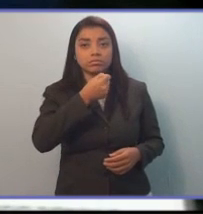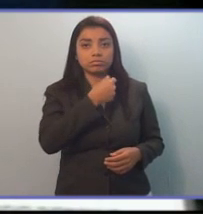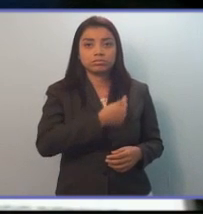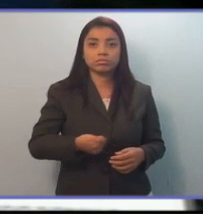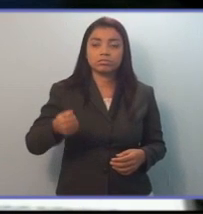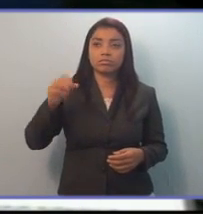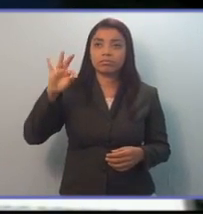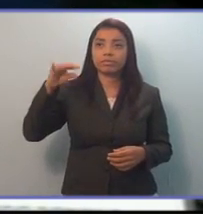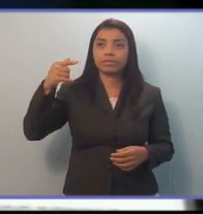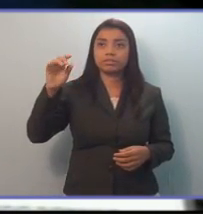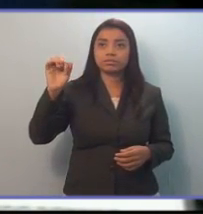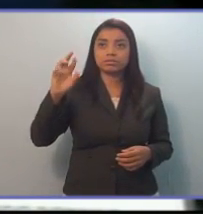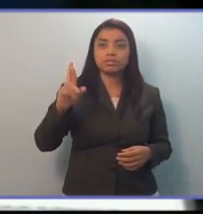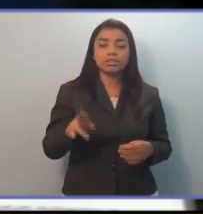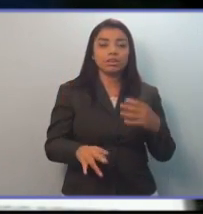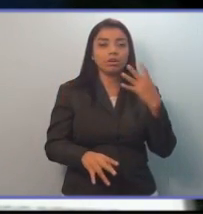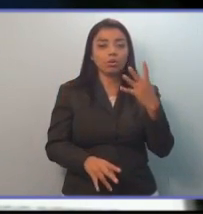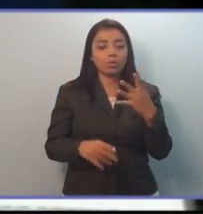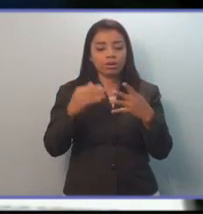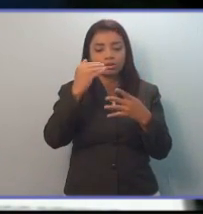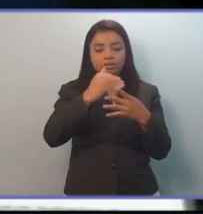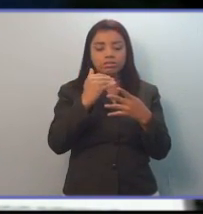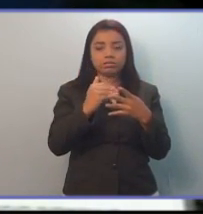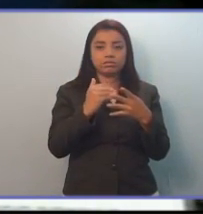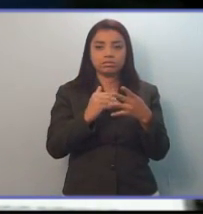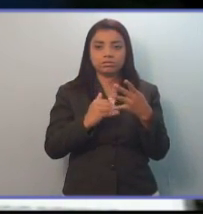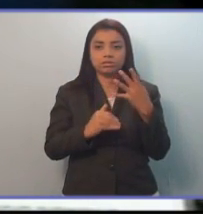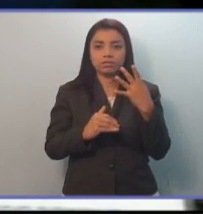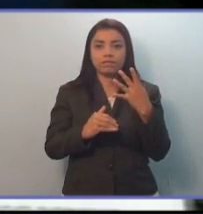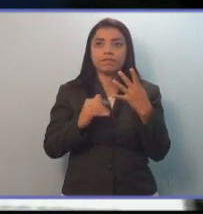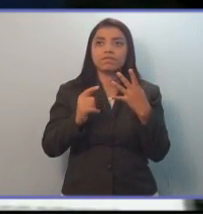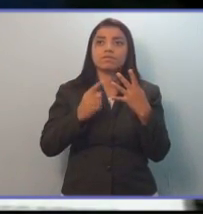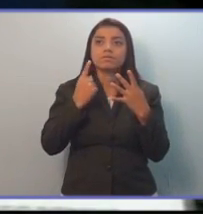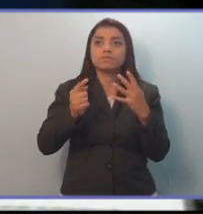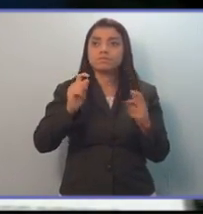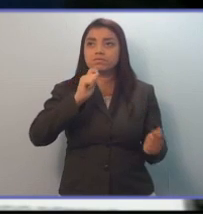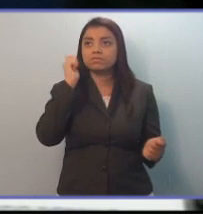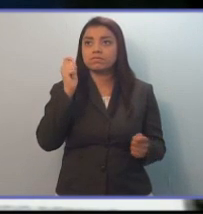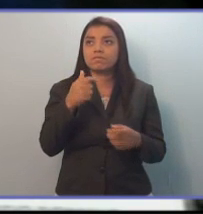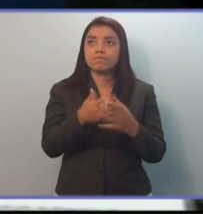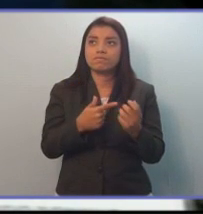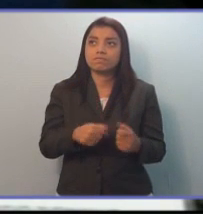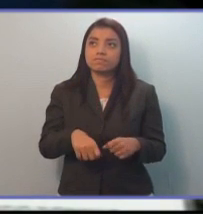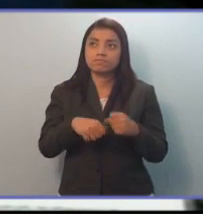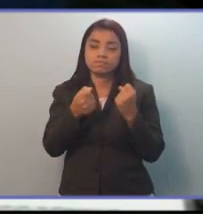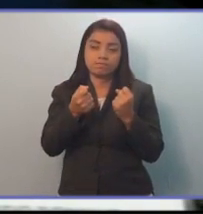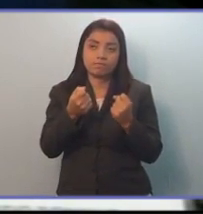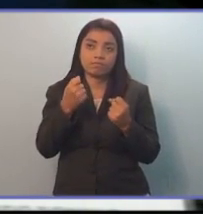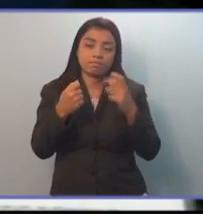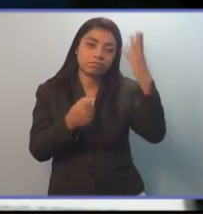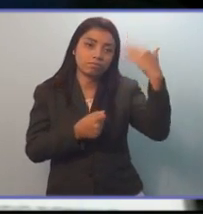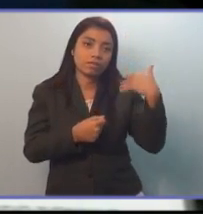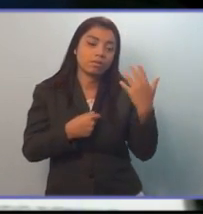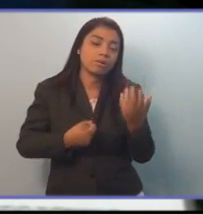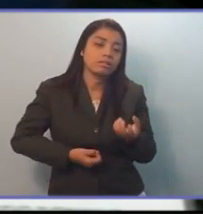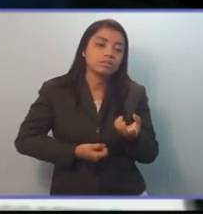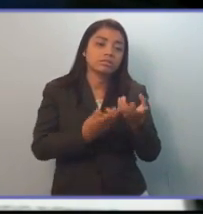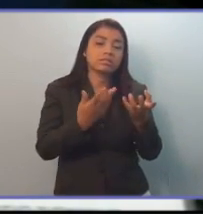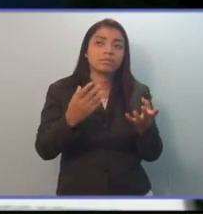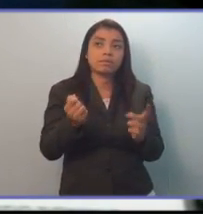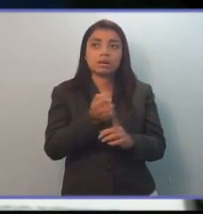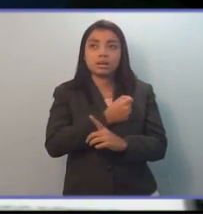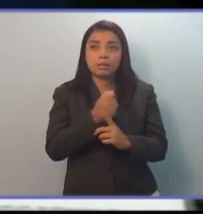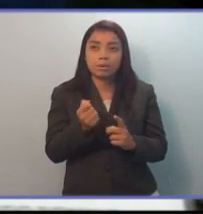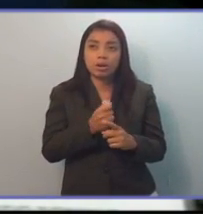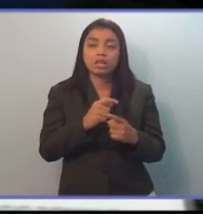de la República le aparecen 4 casos, de los cuales uno es denuncia interpuesta por delito de expresiones de violencia contra las mujeres y otro